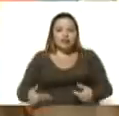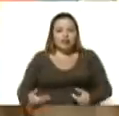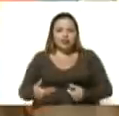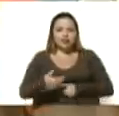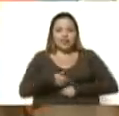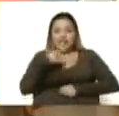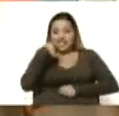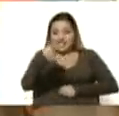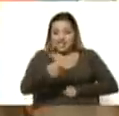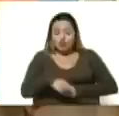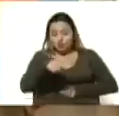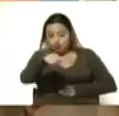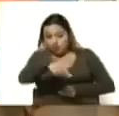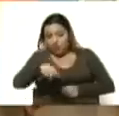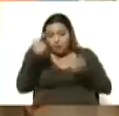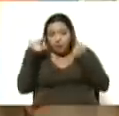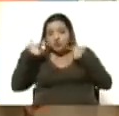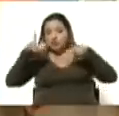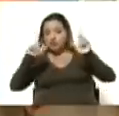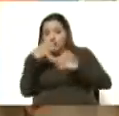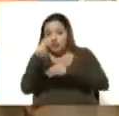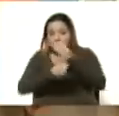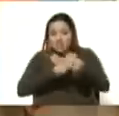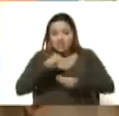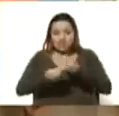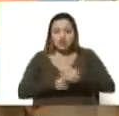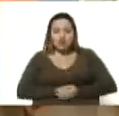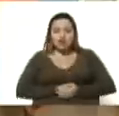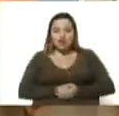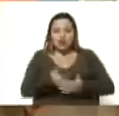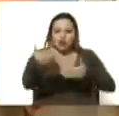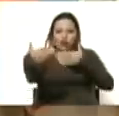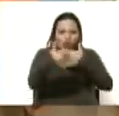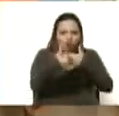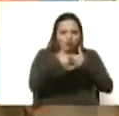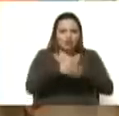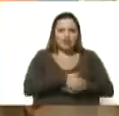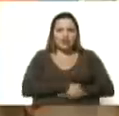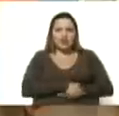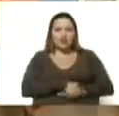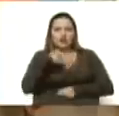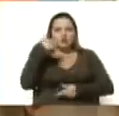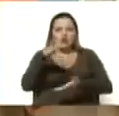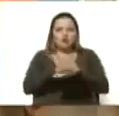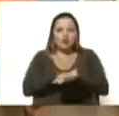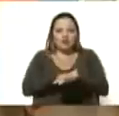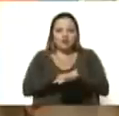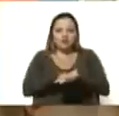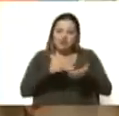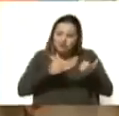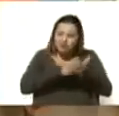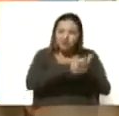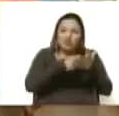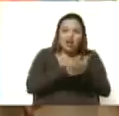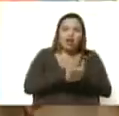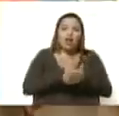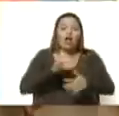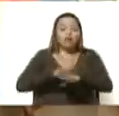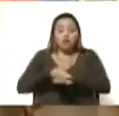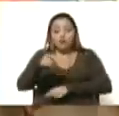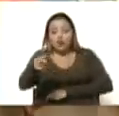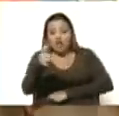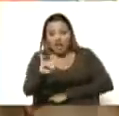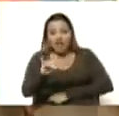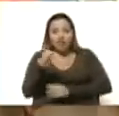que presuntamente se realizó contra tal o cual una desaparición forzada, es porque usted tiene elementos de cuál